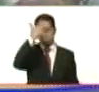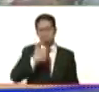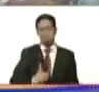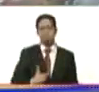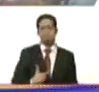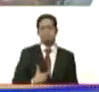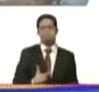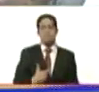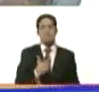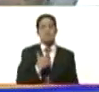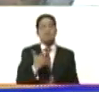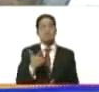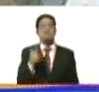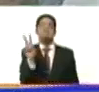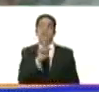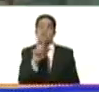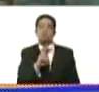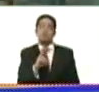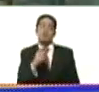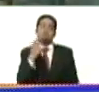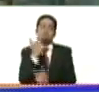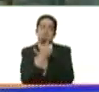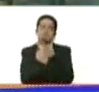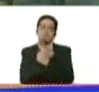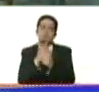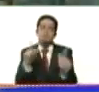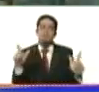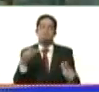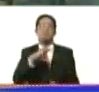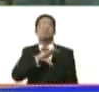De ser libres, de ser soberanos.